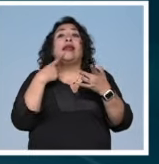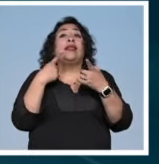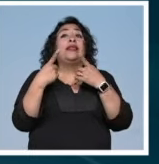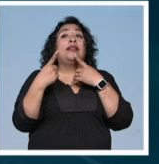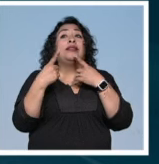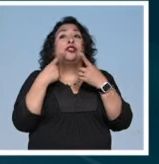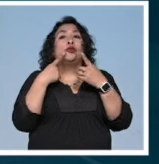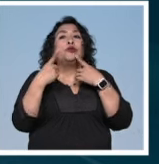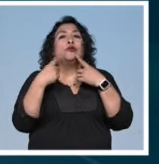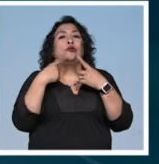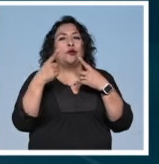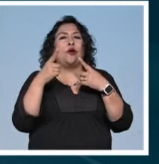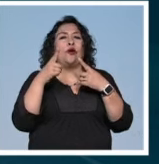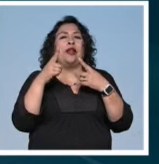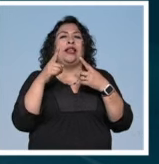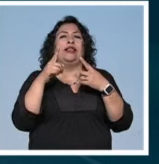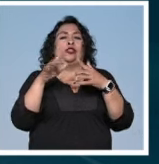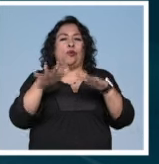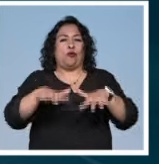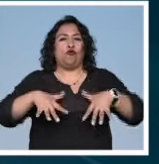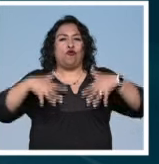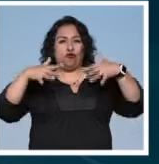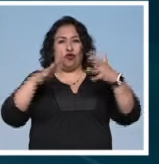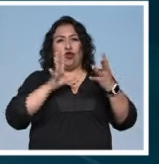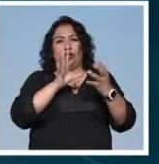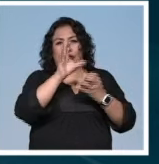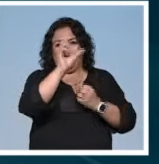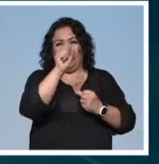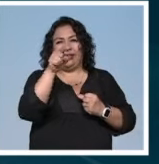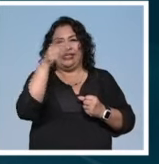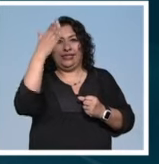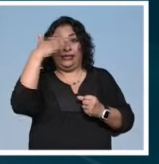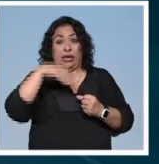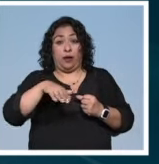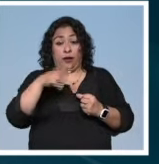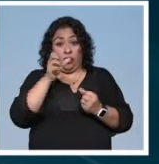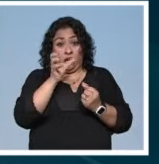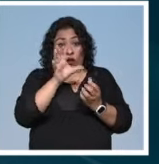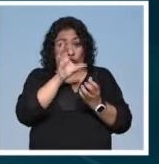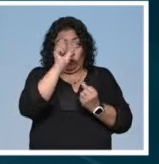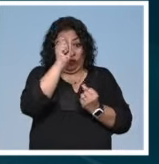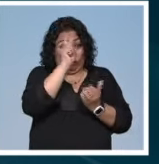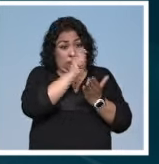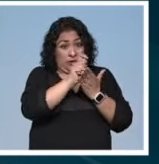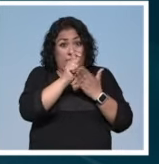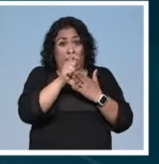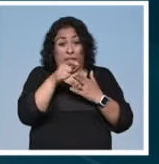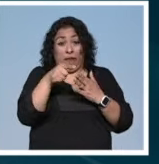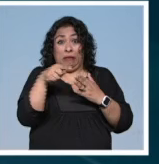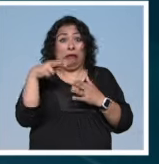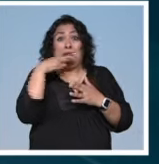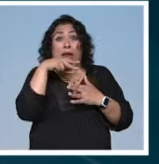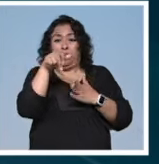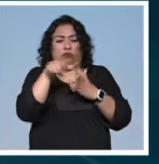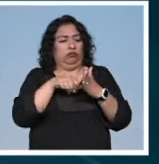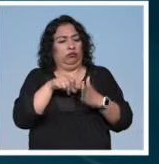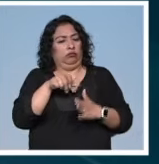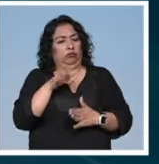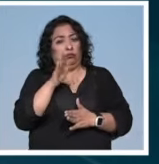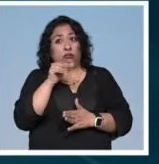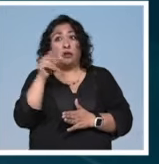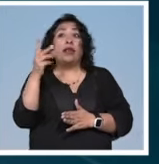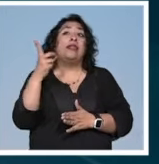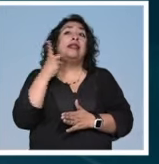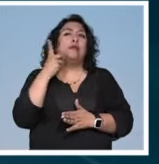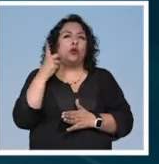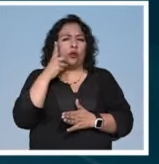que se hicieron en el Congreso Constituyente, que como ustedes saben, hacer una constitución pues no toma pocos meses, y los diputados